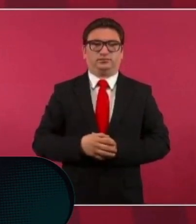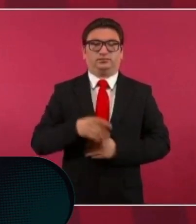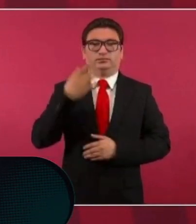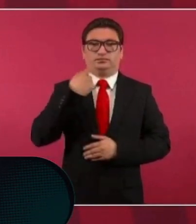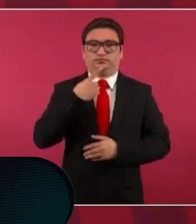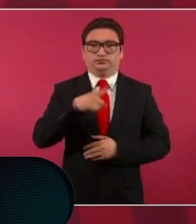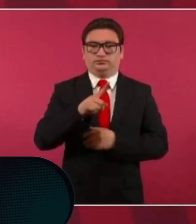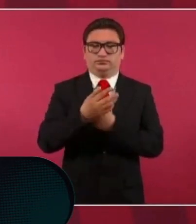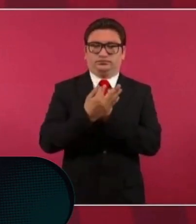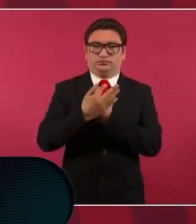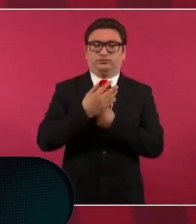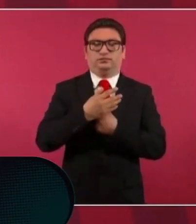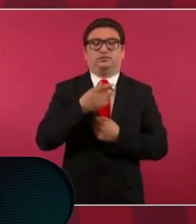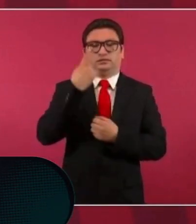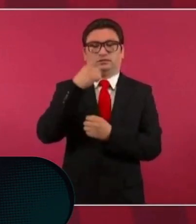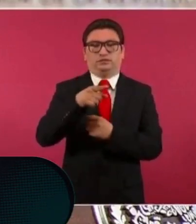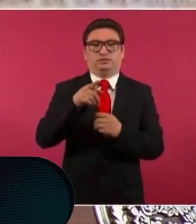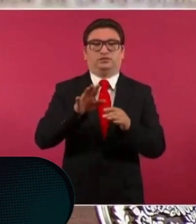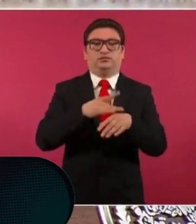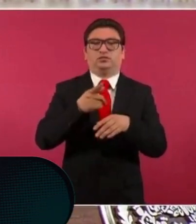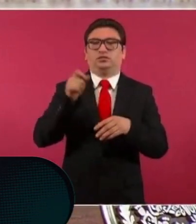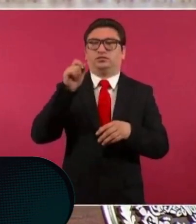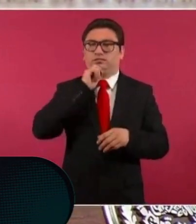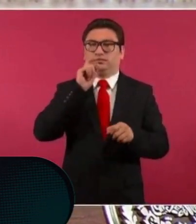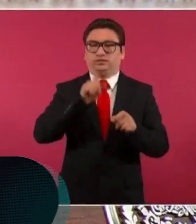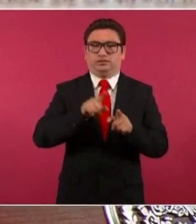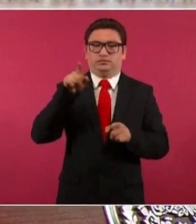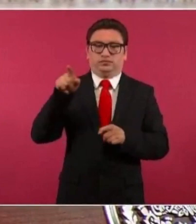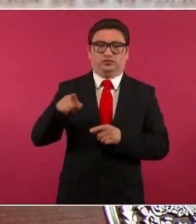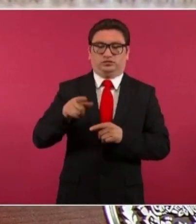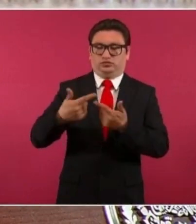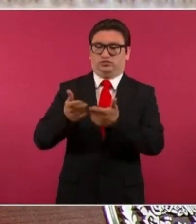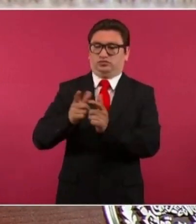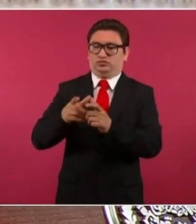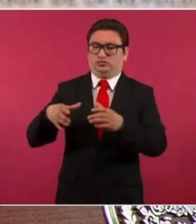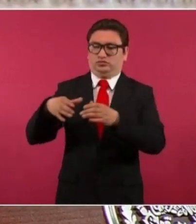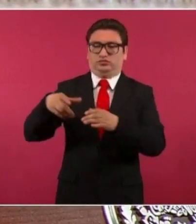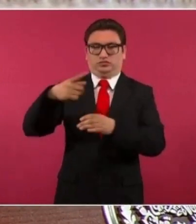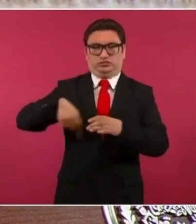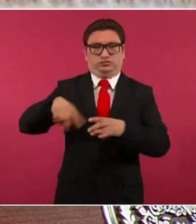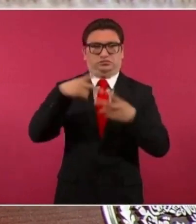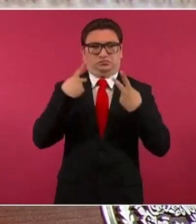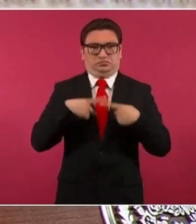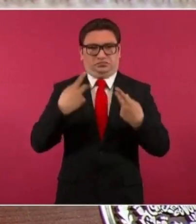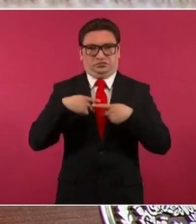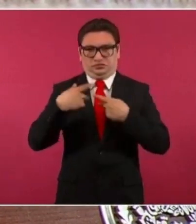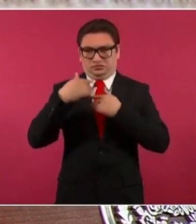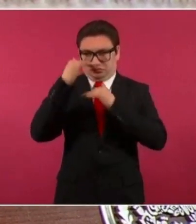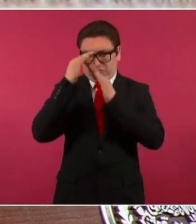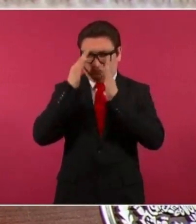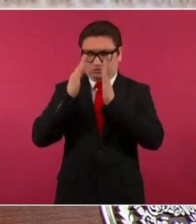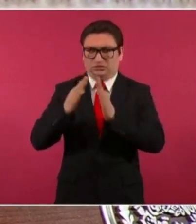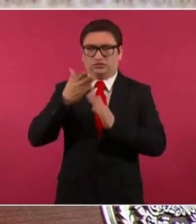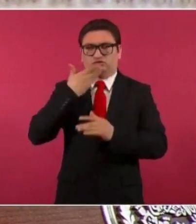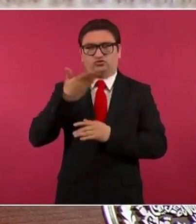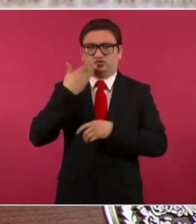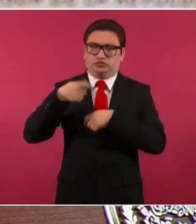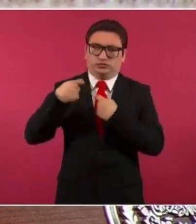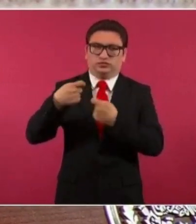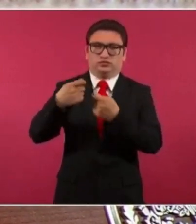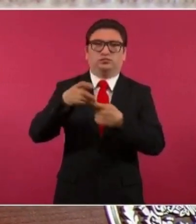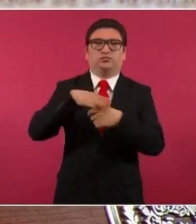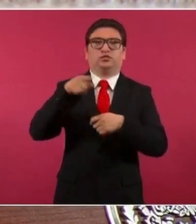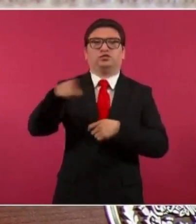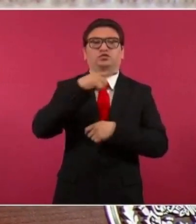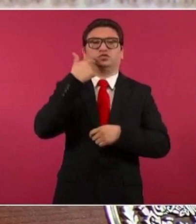amparo también promovido por el bloque conservador, porque no quieren que cambien